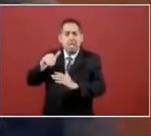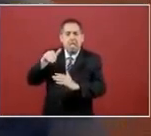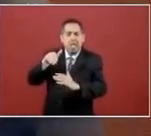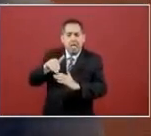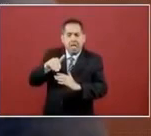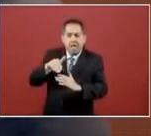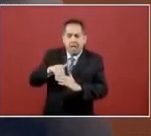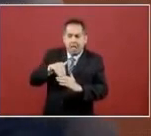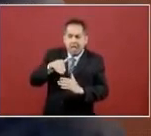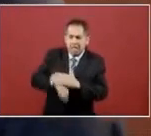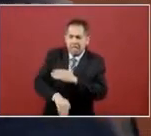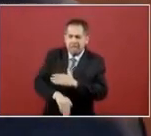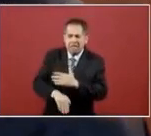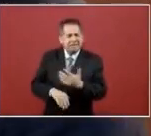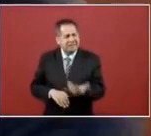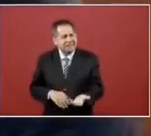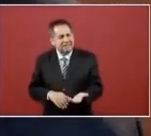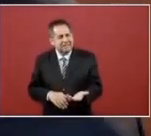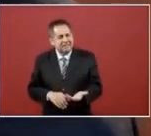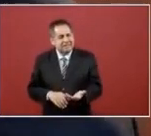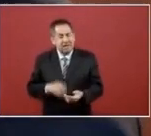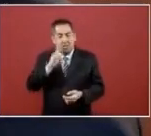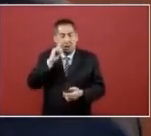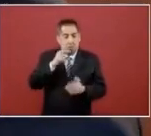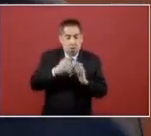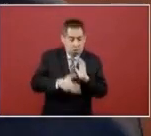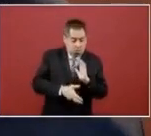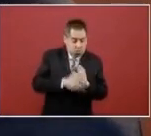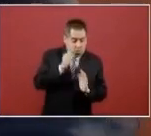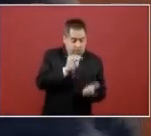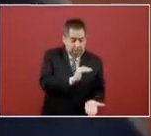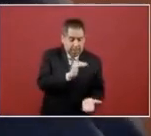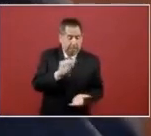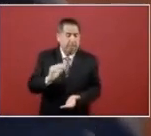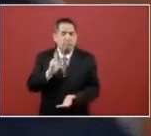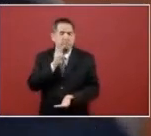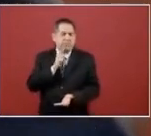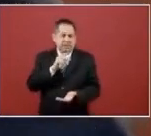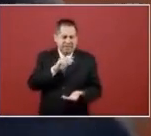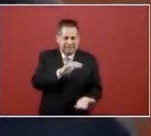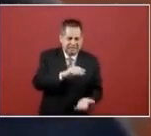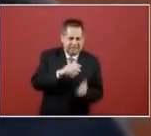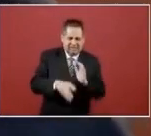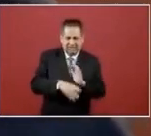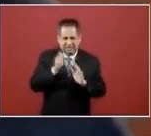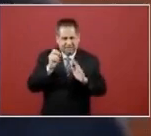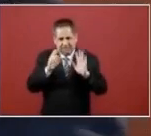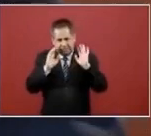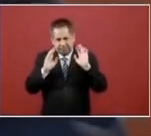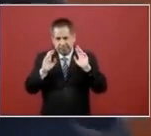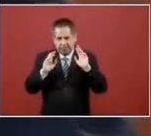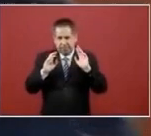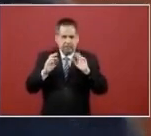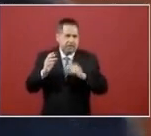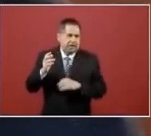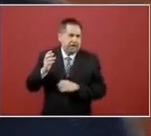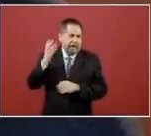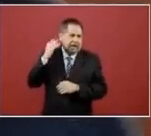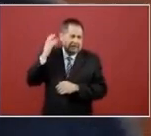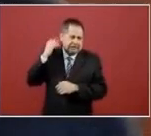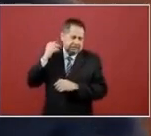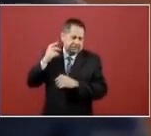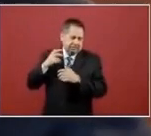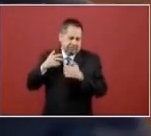cuando extraer un barril de petróleo, en términos reales, independientemente de lo que costaba sacarlo